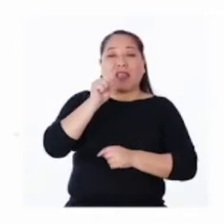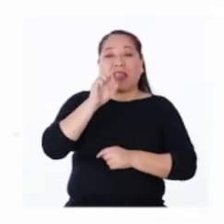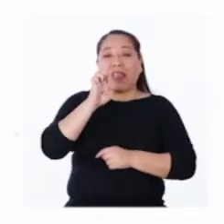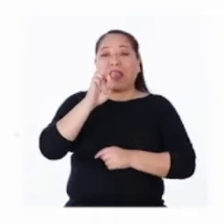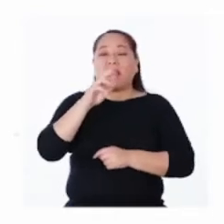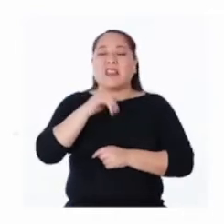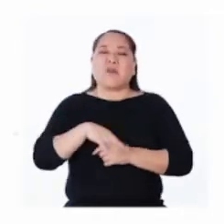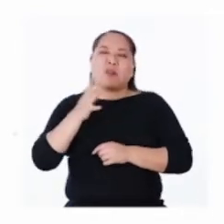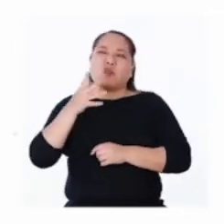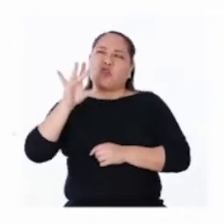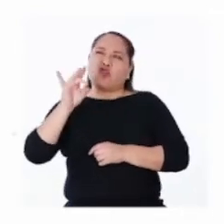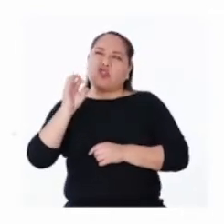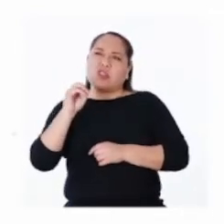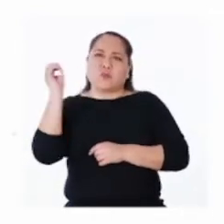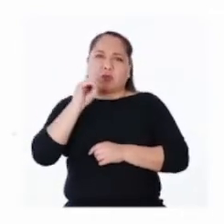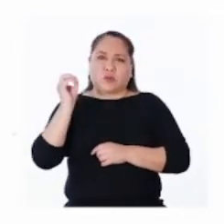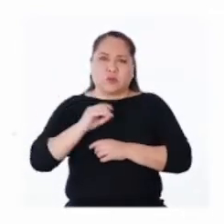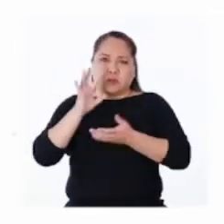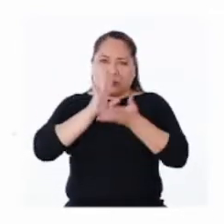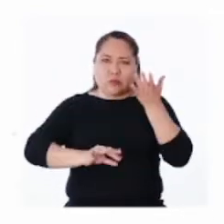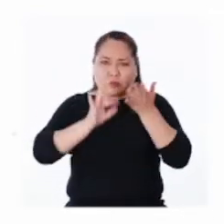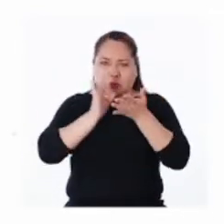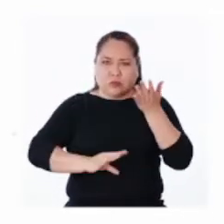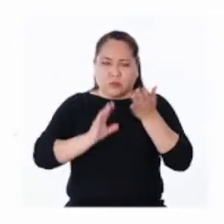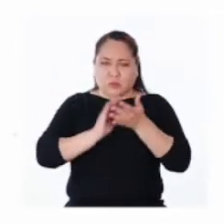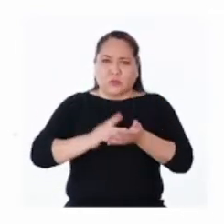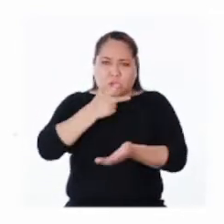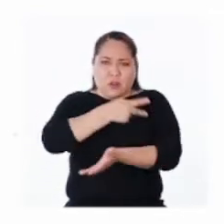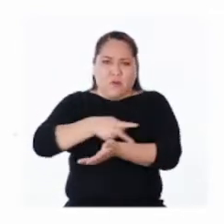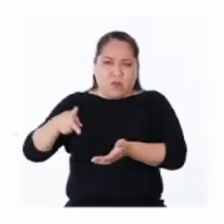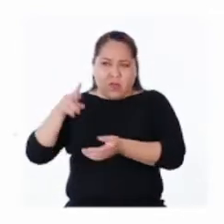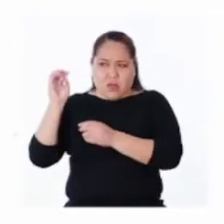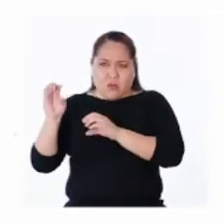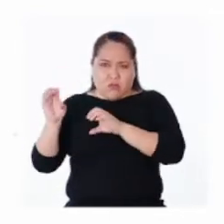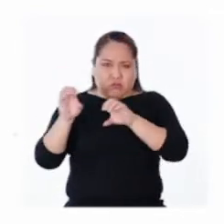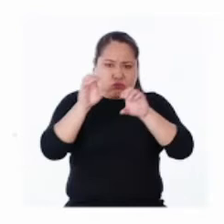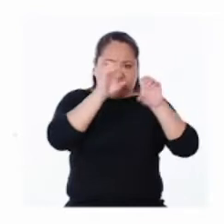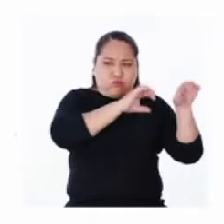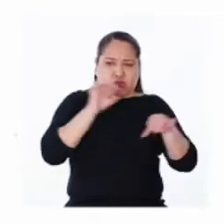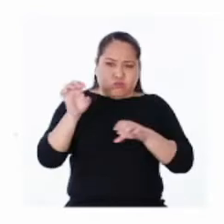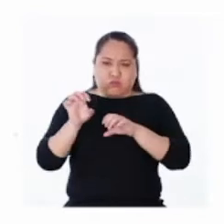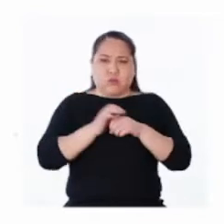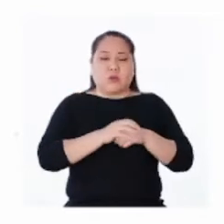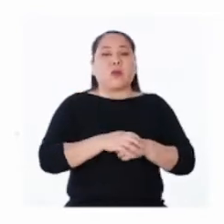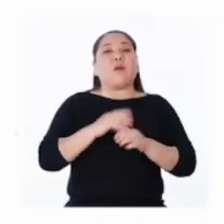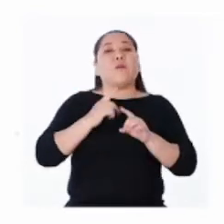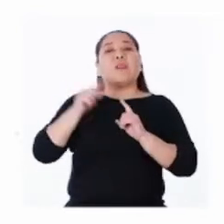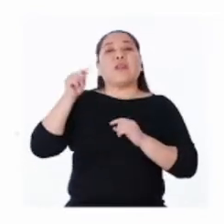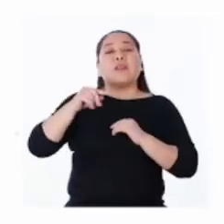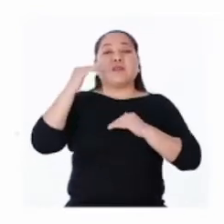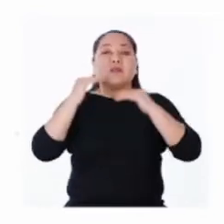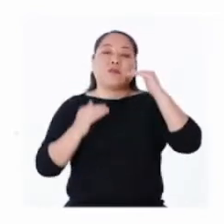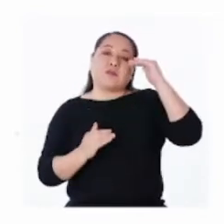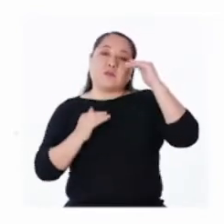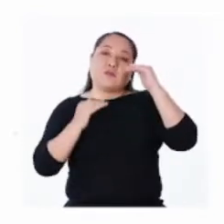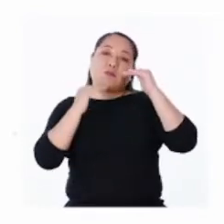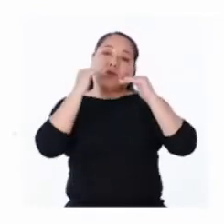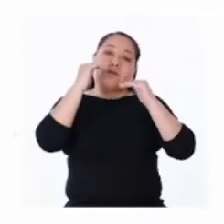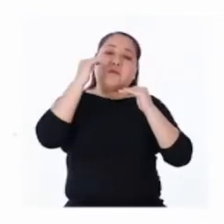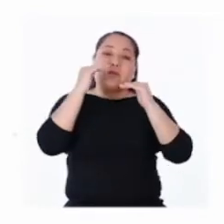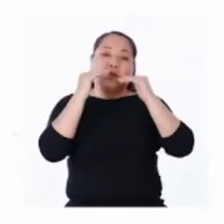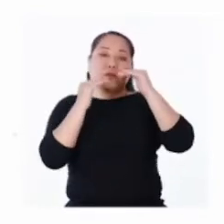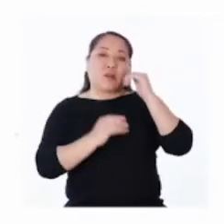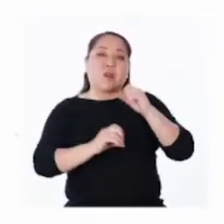Alrededor del 80% de la sangre de una persona sedentaria está en las venas, aunque esta proporción se